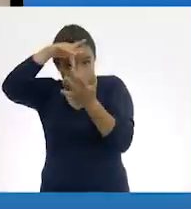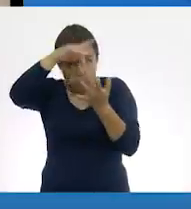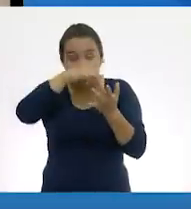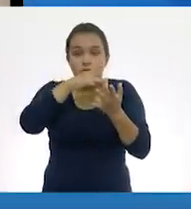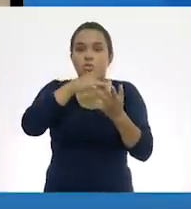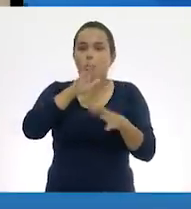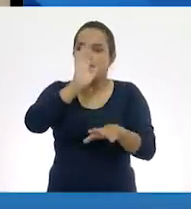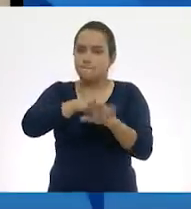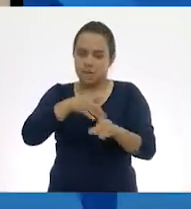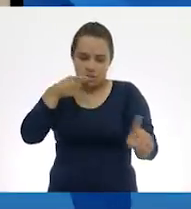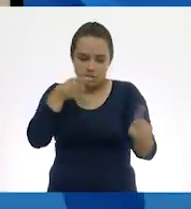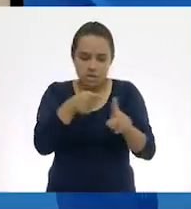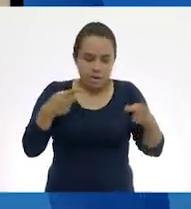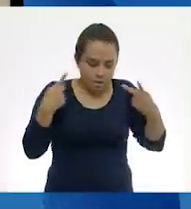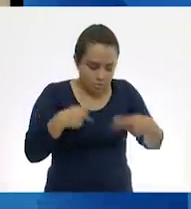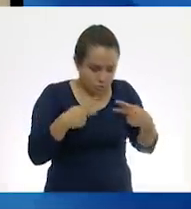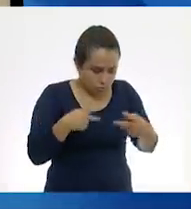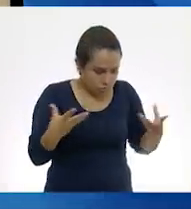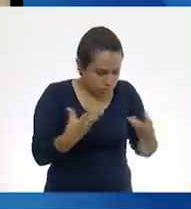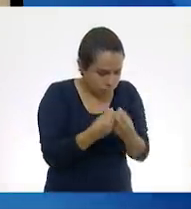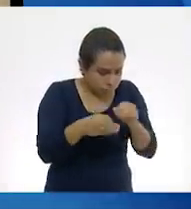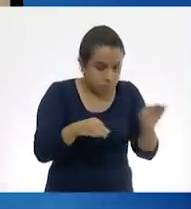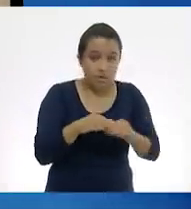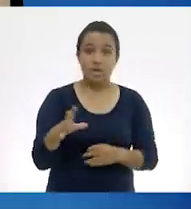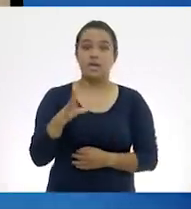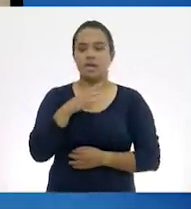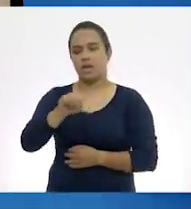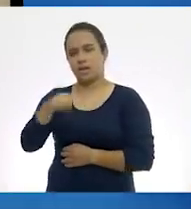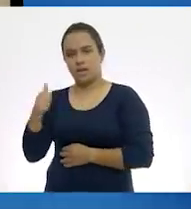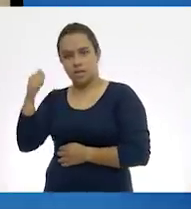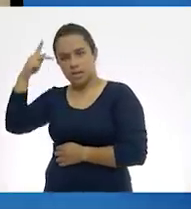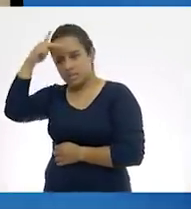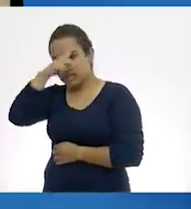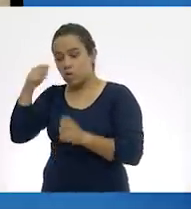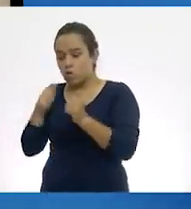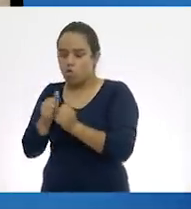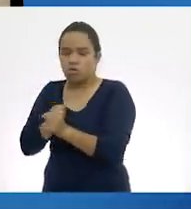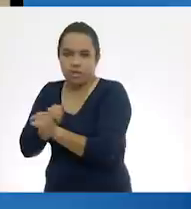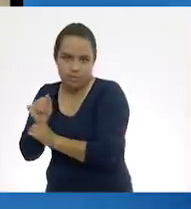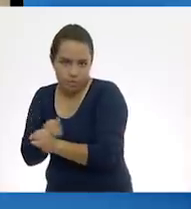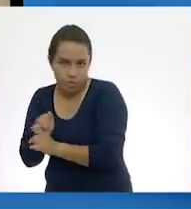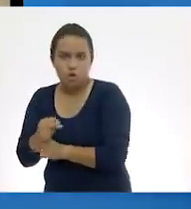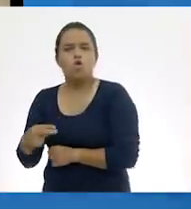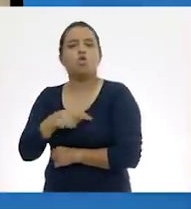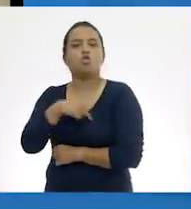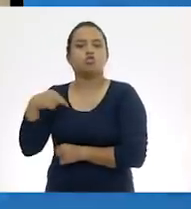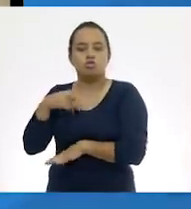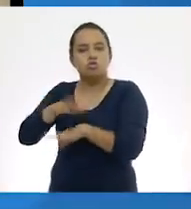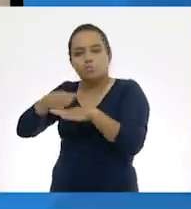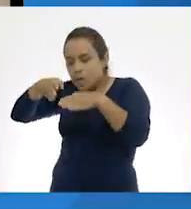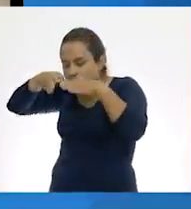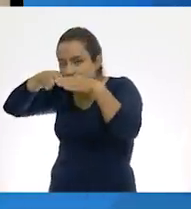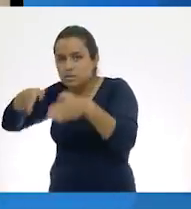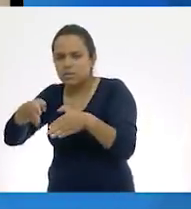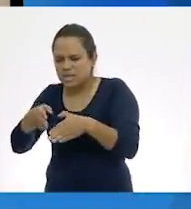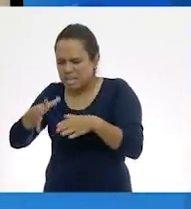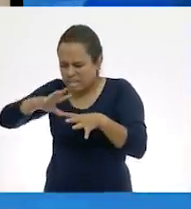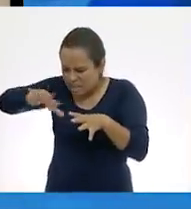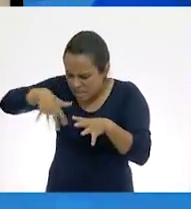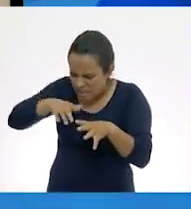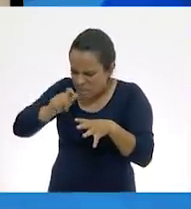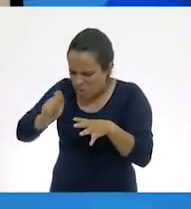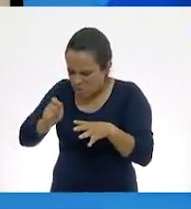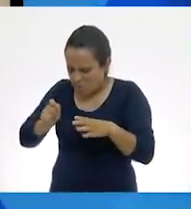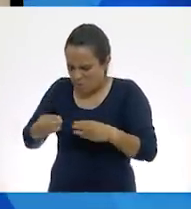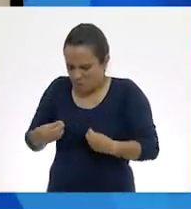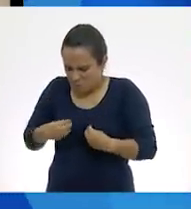trabajan directamente con las personas, y existimos neuropsicólogos investigadores, que nos dedicamos a buscar qué partes de